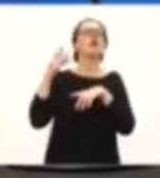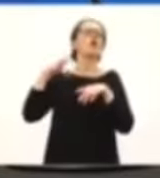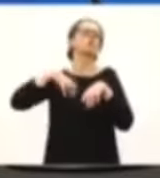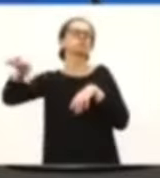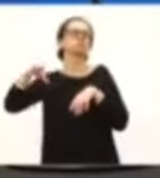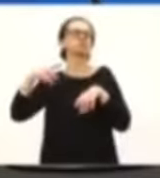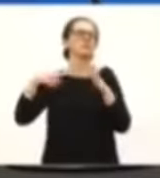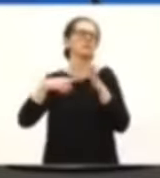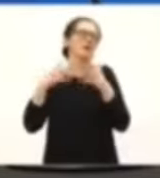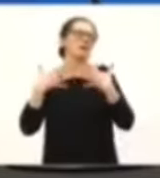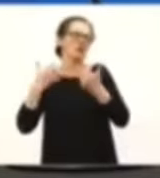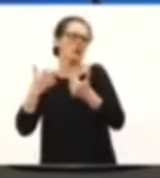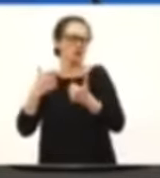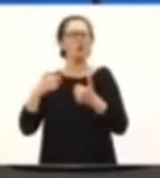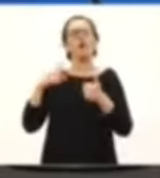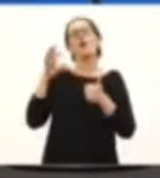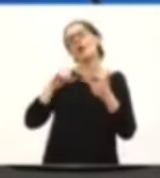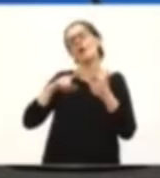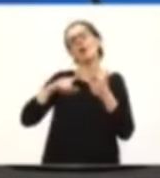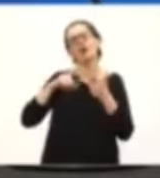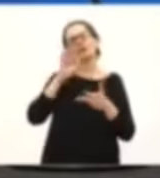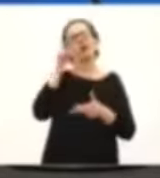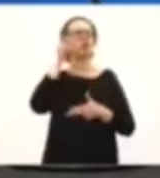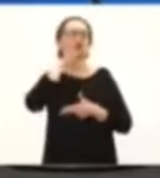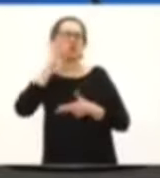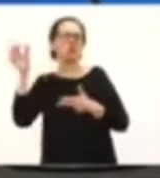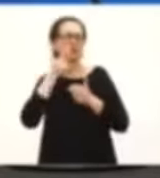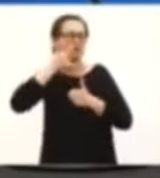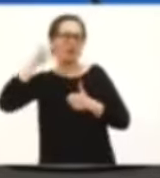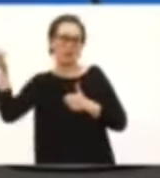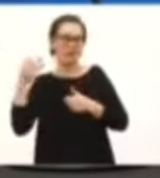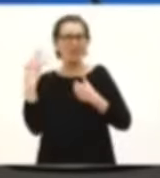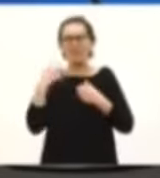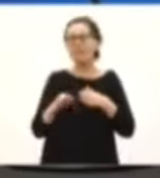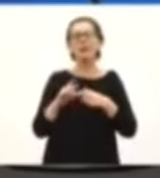salud o con el 0800. Pero aislarse para evitar la cadena de contagios.